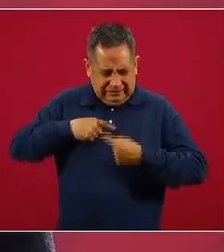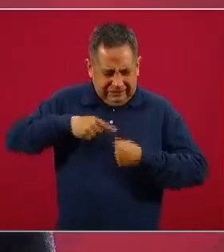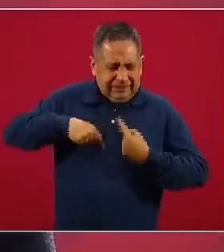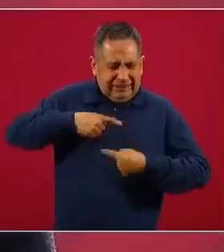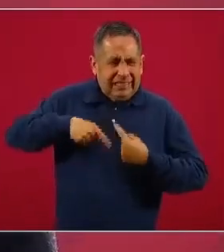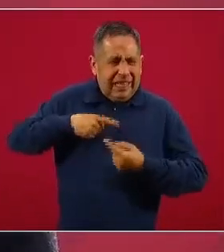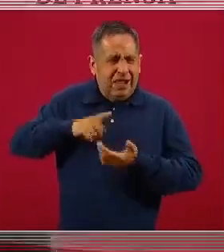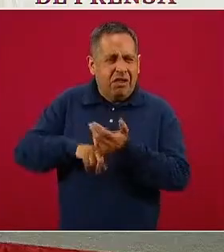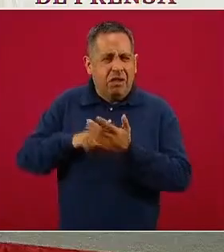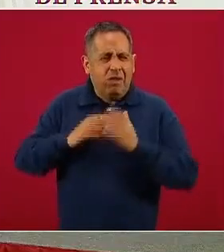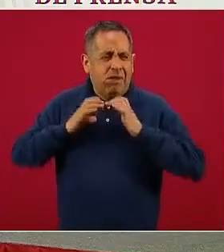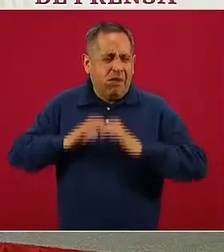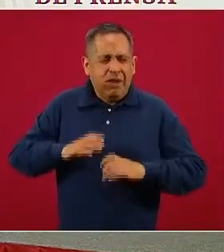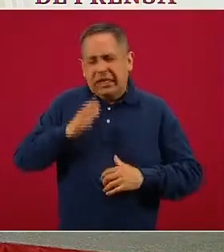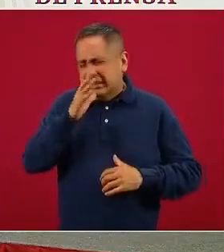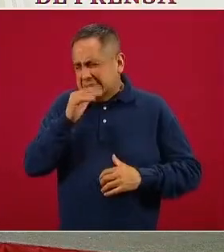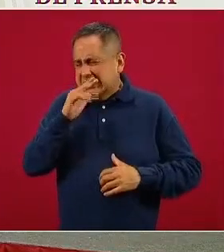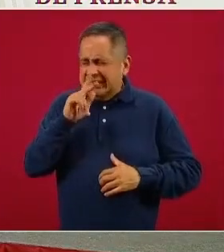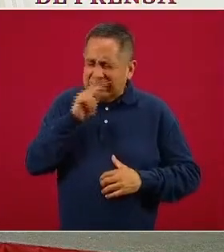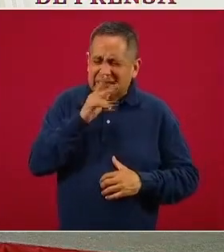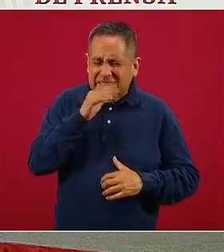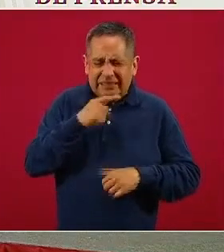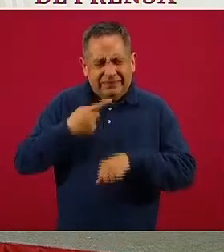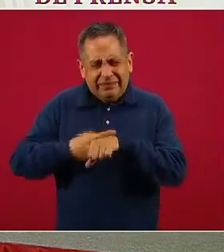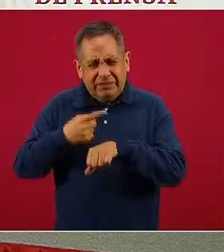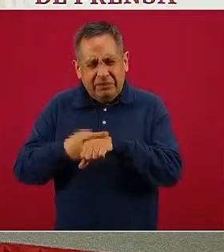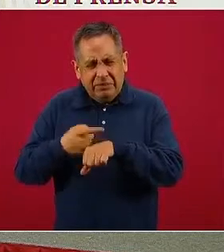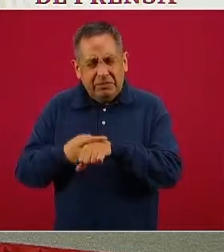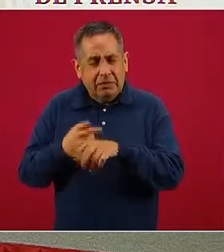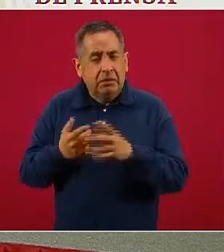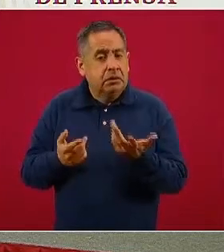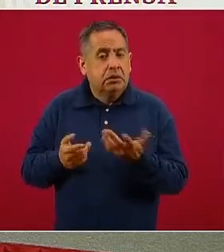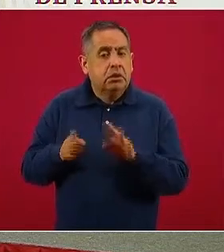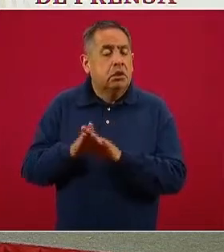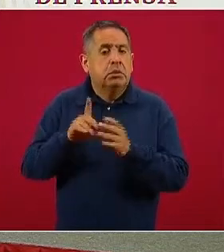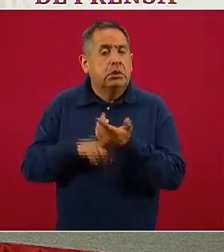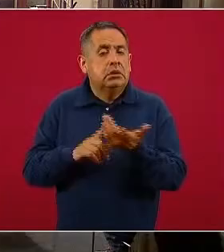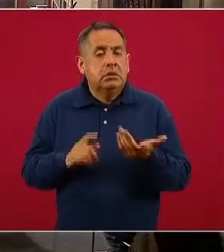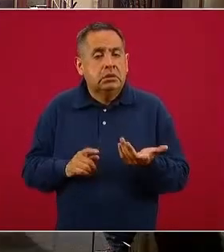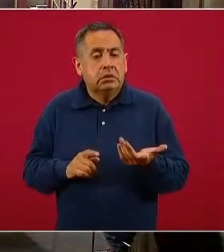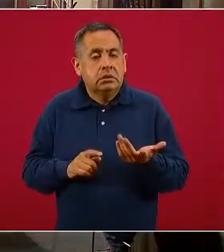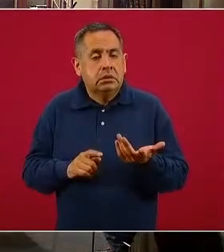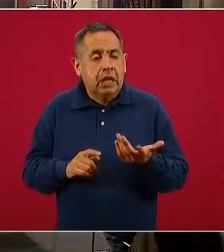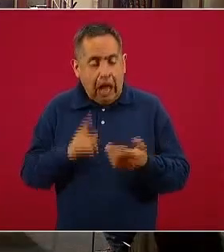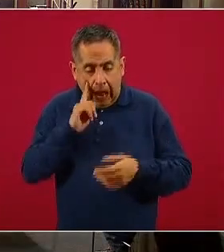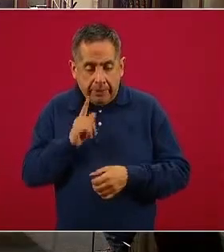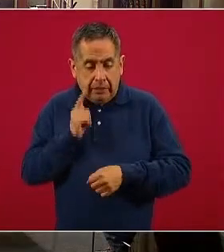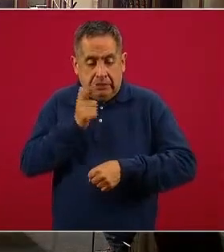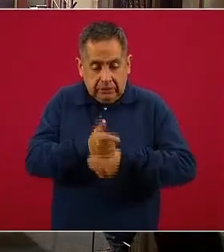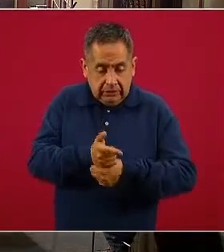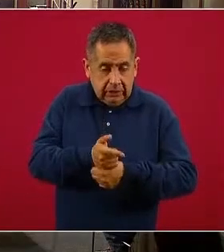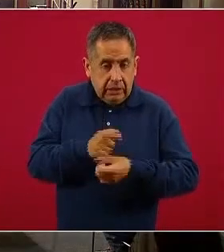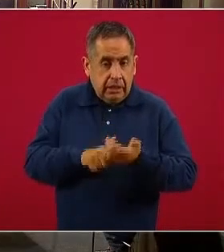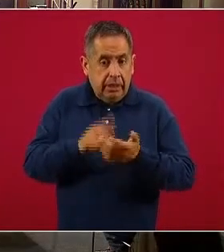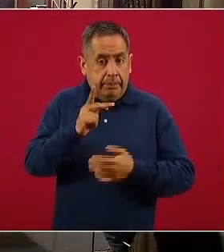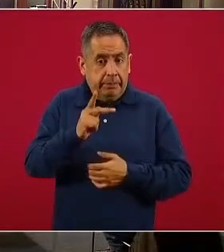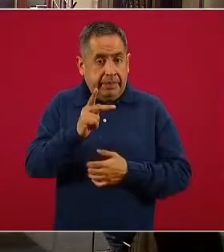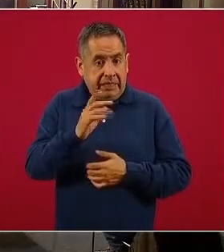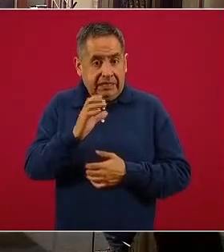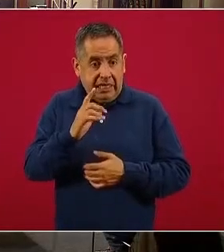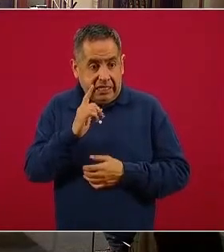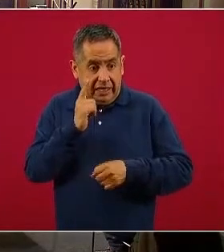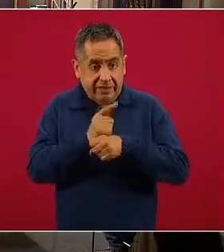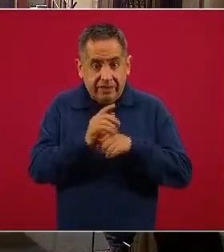está llevando a cabo en sus vías respiratorias, todavía no ha alcanzado el nivel que permita que la prueba lo